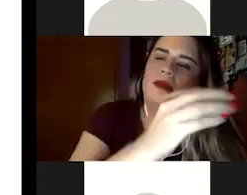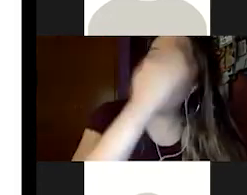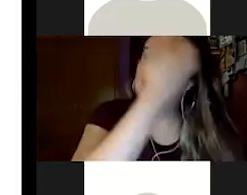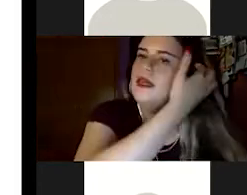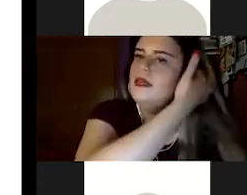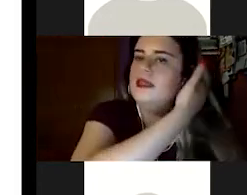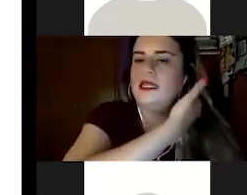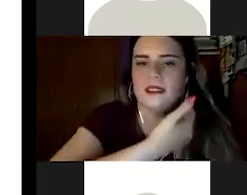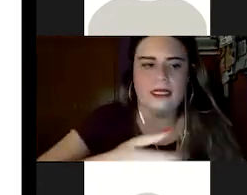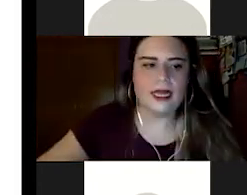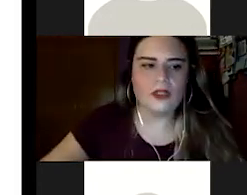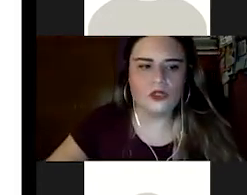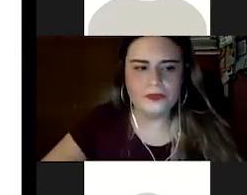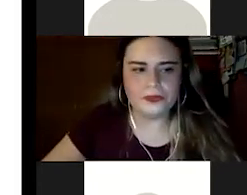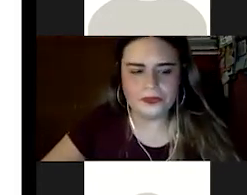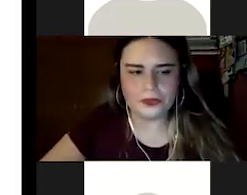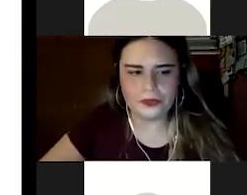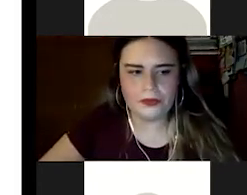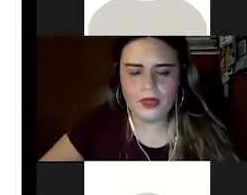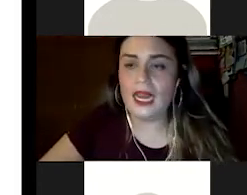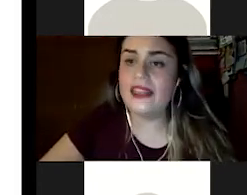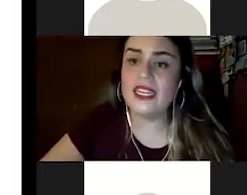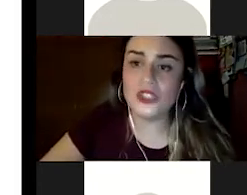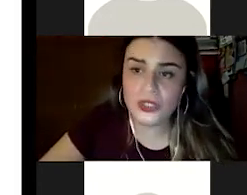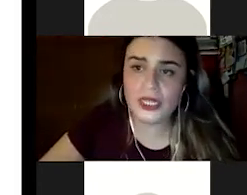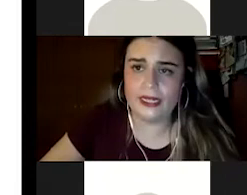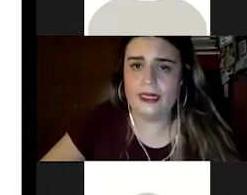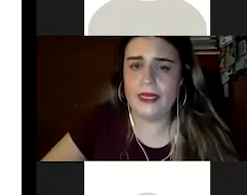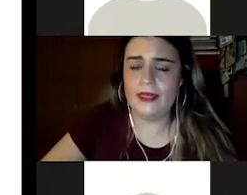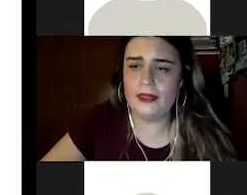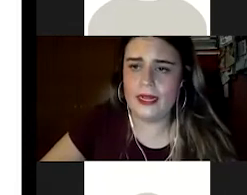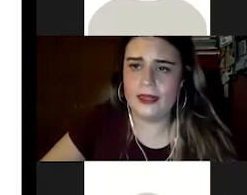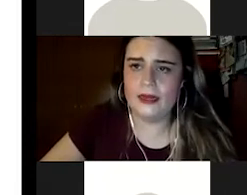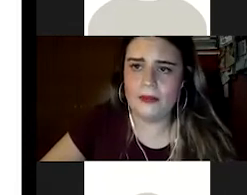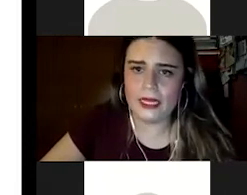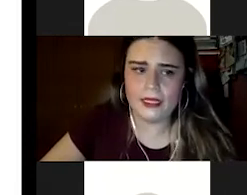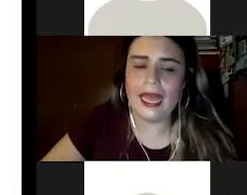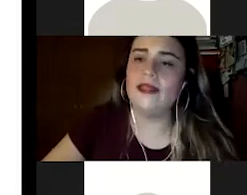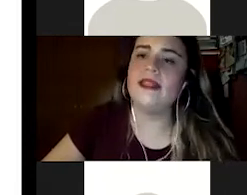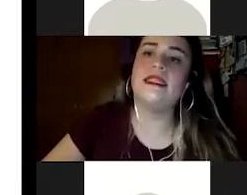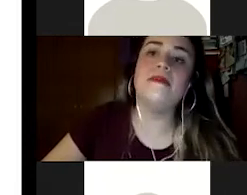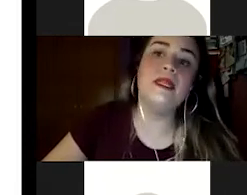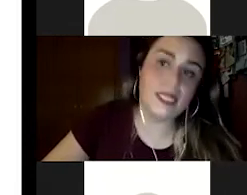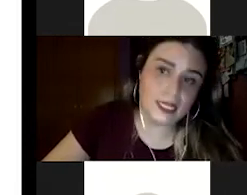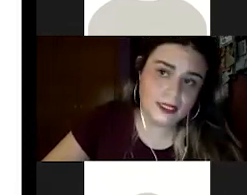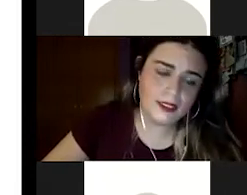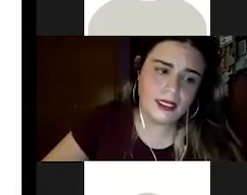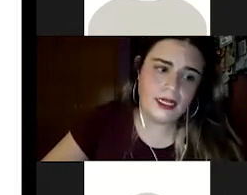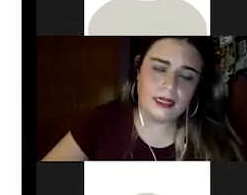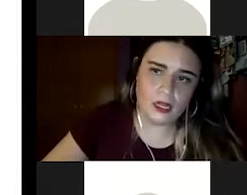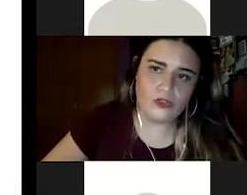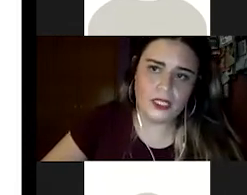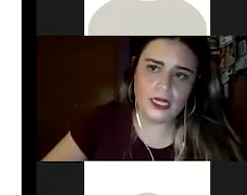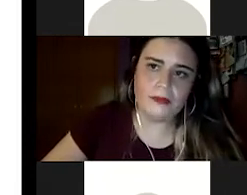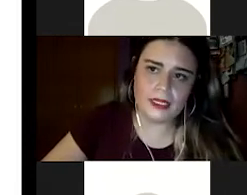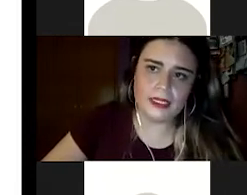Le mandan, en este caso, a la dirección de Agenda 2030 en el país, que antes dependía de